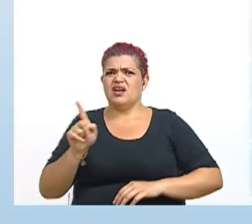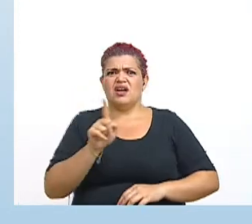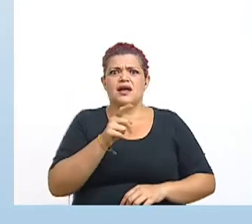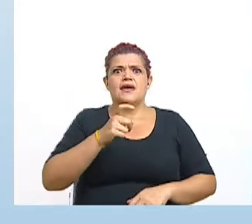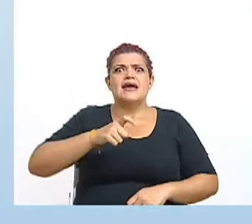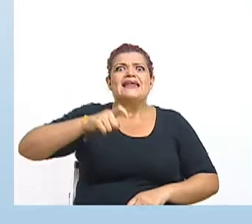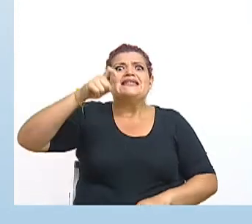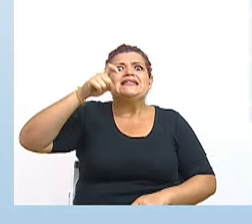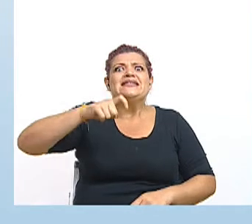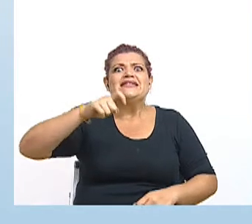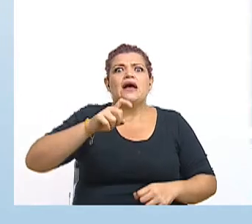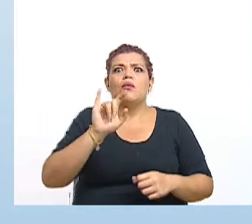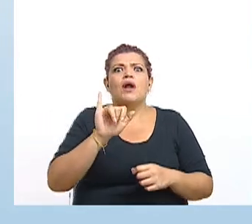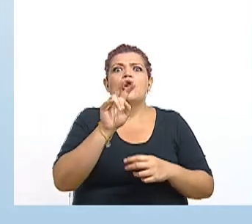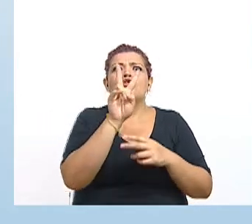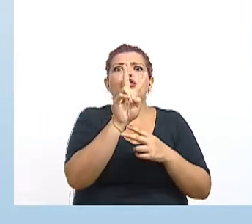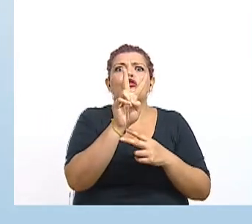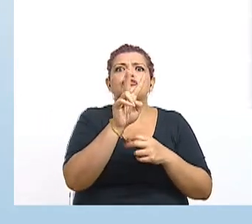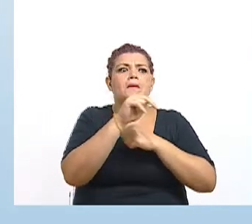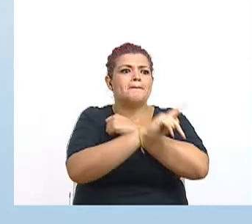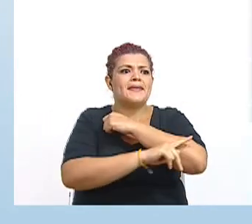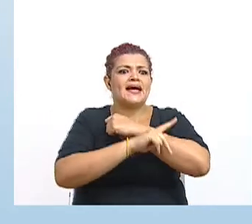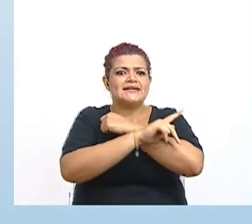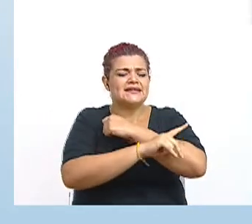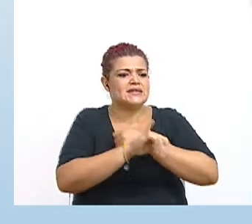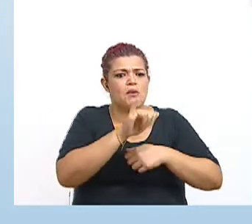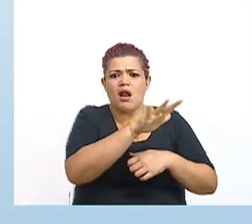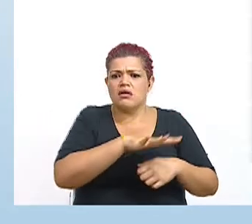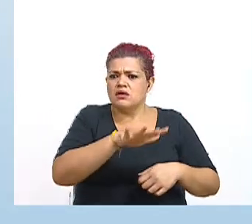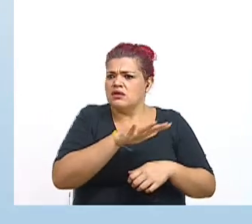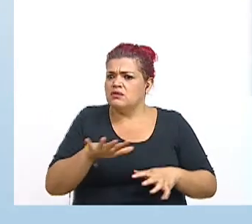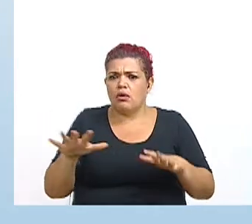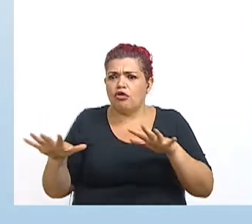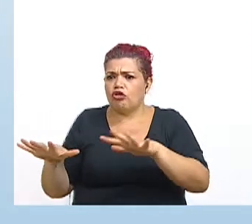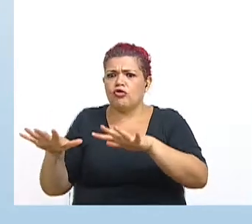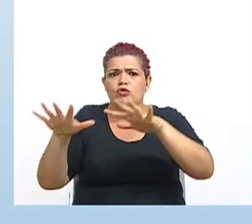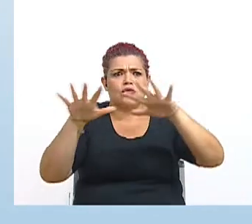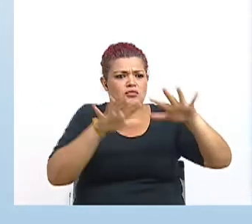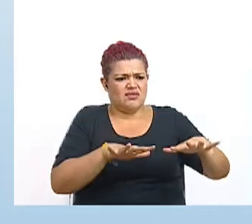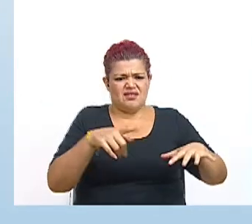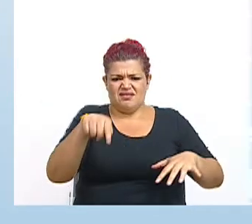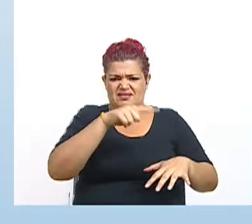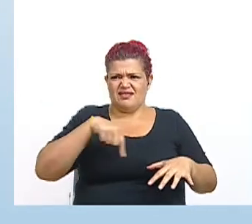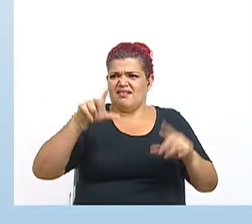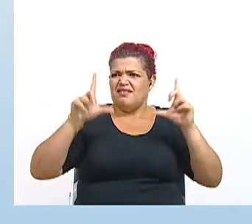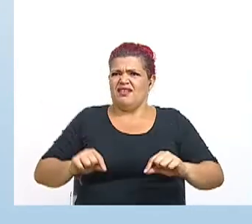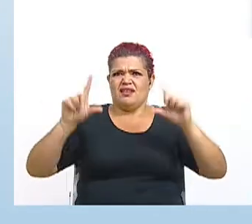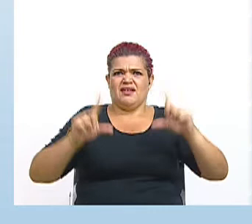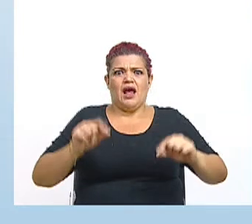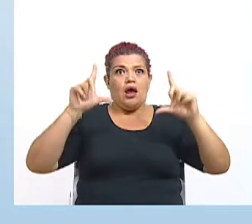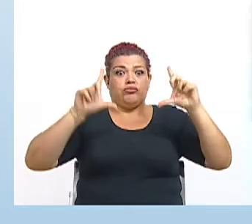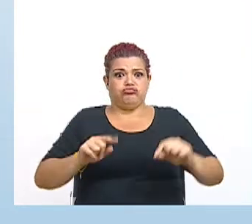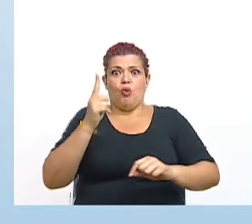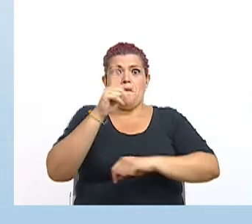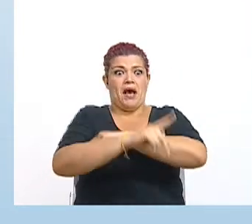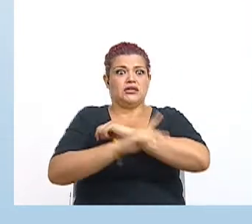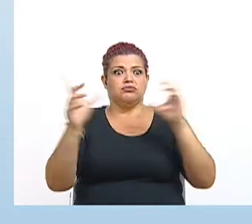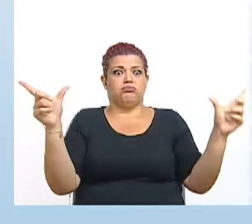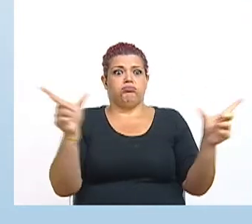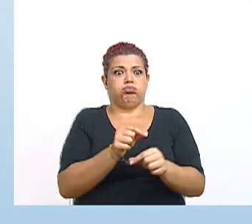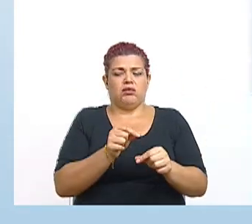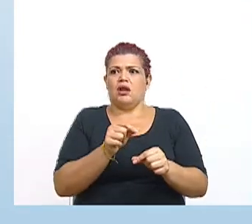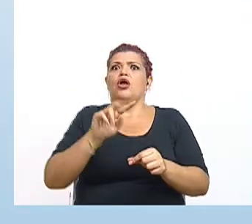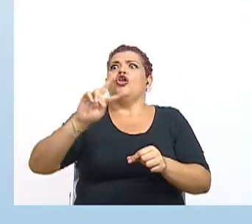casi 2 países completos, con todos sus recursos naturales, para poder cubrir nuestras necesidades. Hay casos